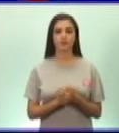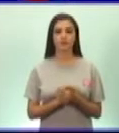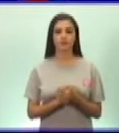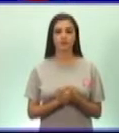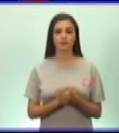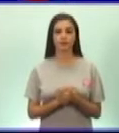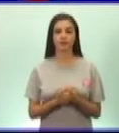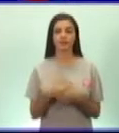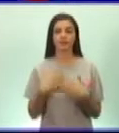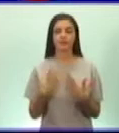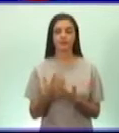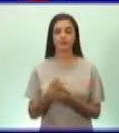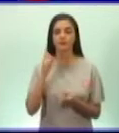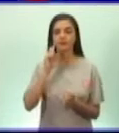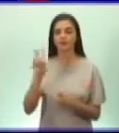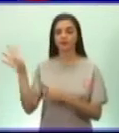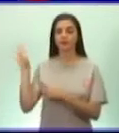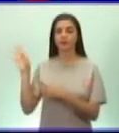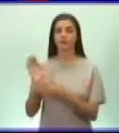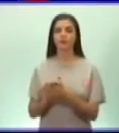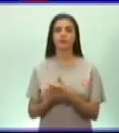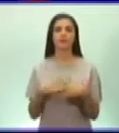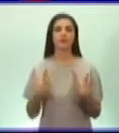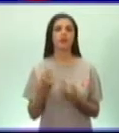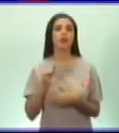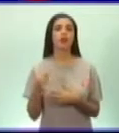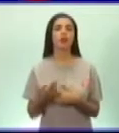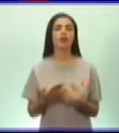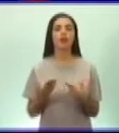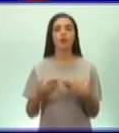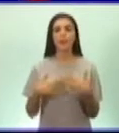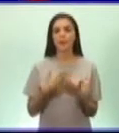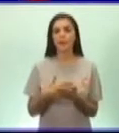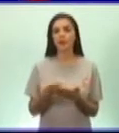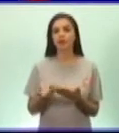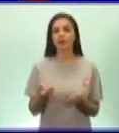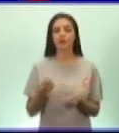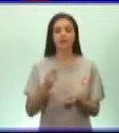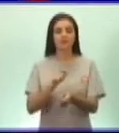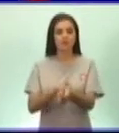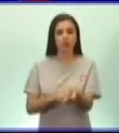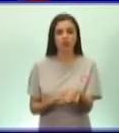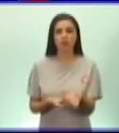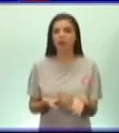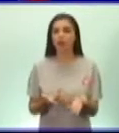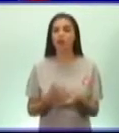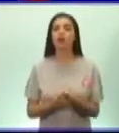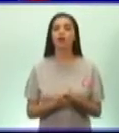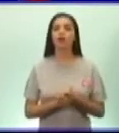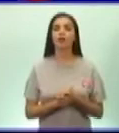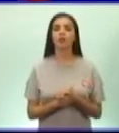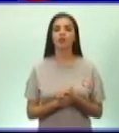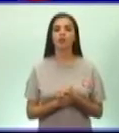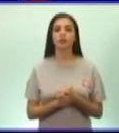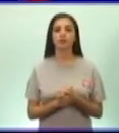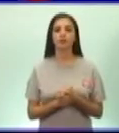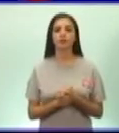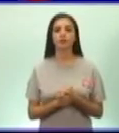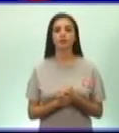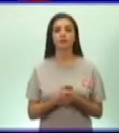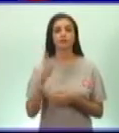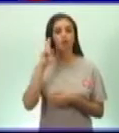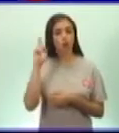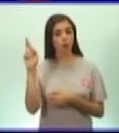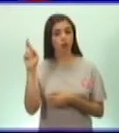le ocurrirá a este paciente en el caso que se produzca una herida? Bueno, si